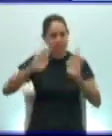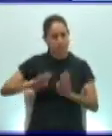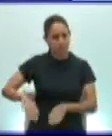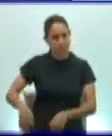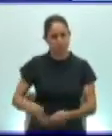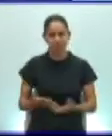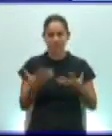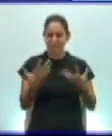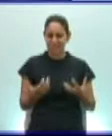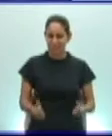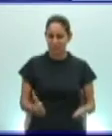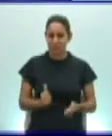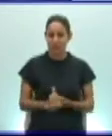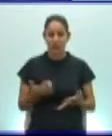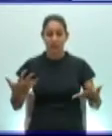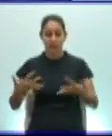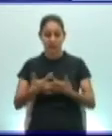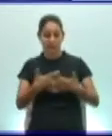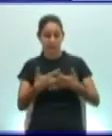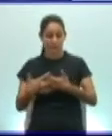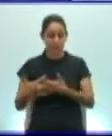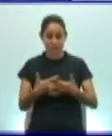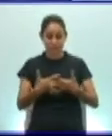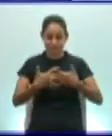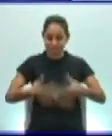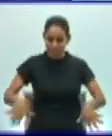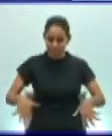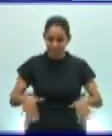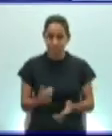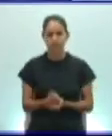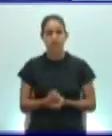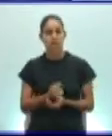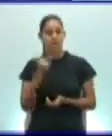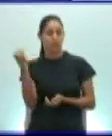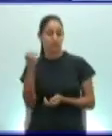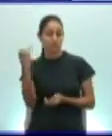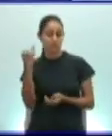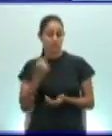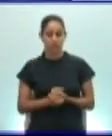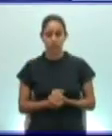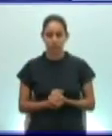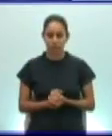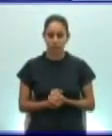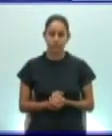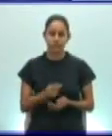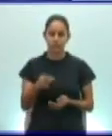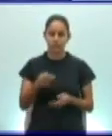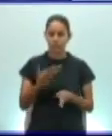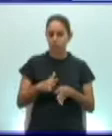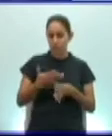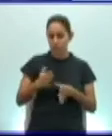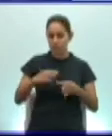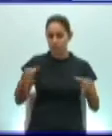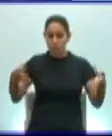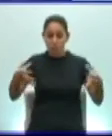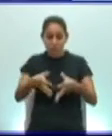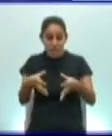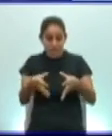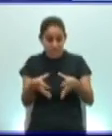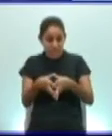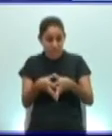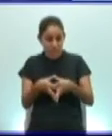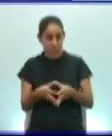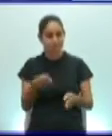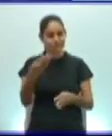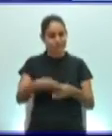punto de vista de las relaciones internacionales y sobre todo lo que significó en la unidad y la consolidación de la